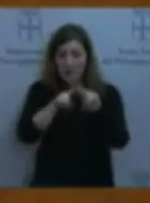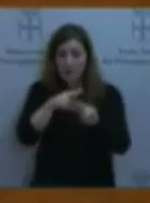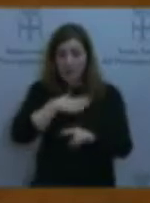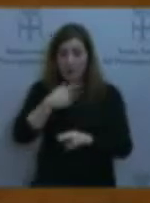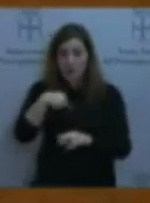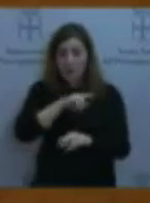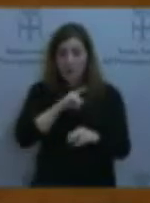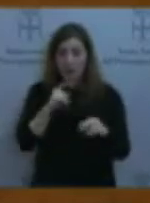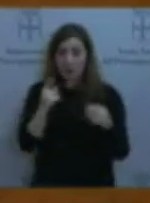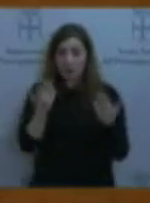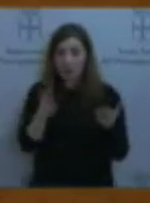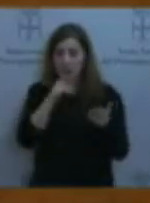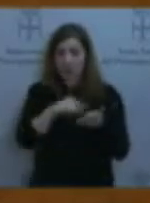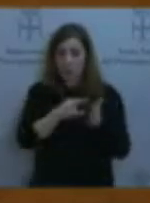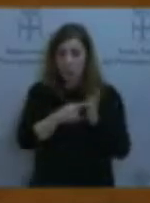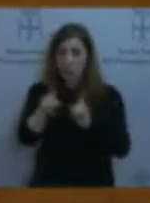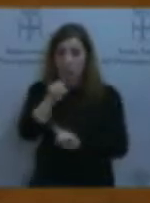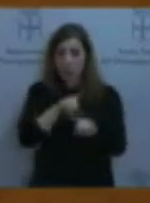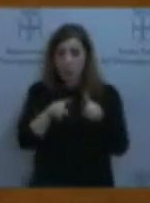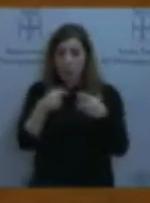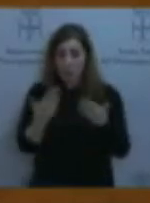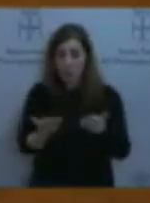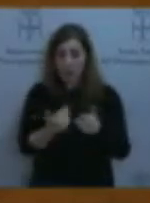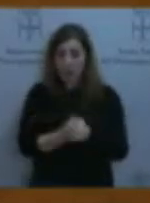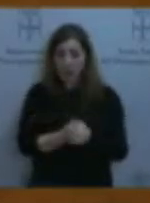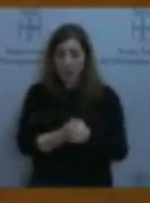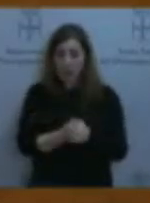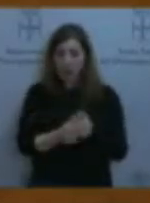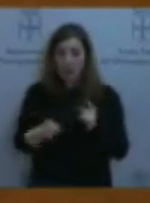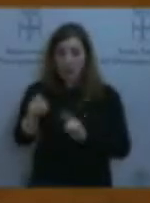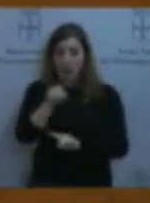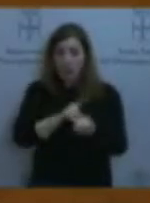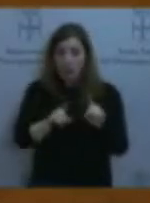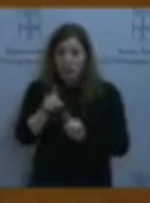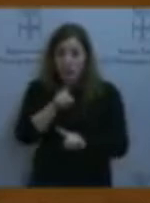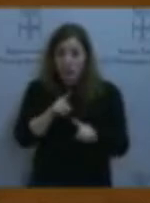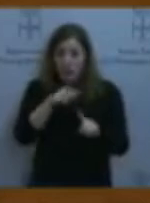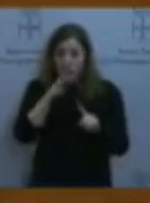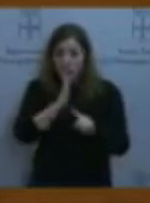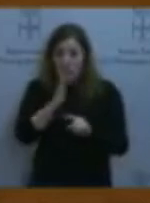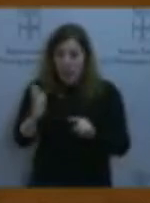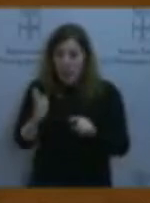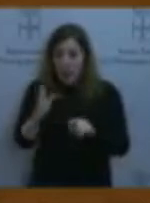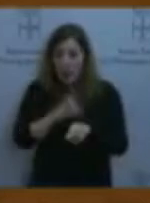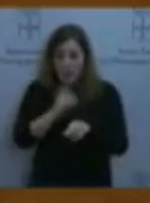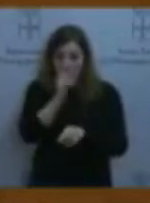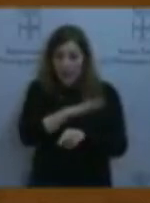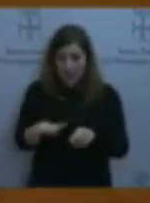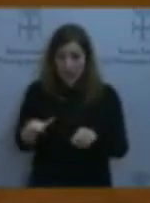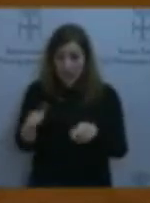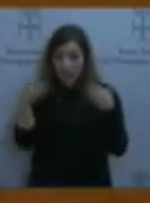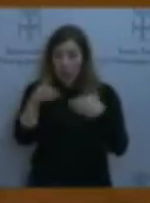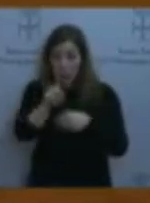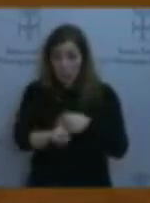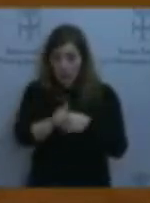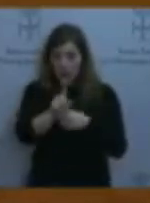foi el siguiente. El problema de que se deteriora la pediatría de atención primaria viene de las políticas de personal que se aplicaron. Las políticas de personal que se aplicaron hasta